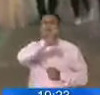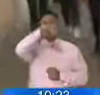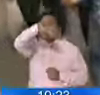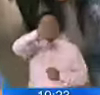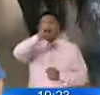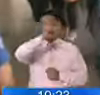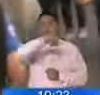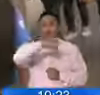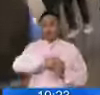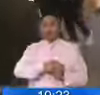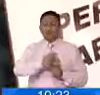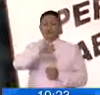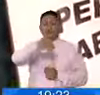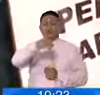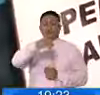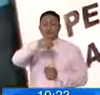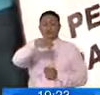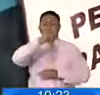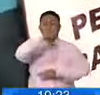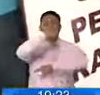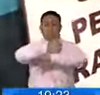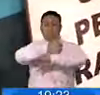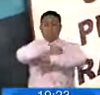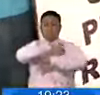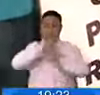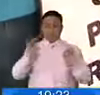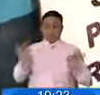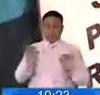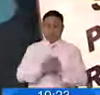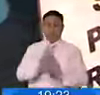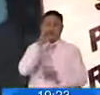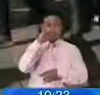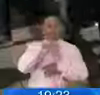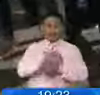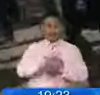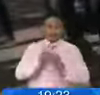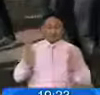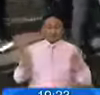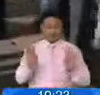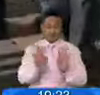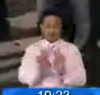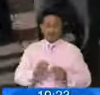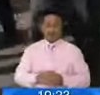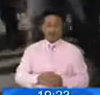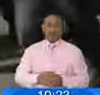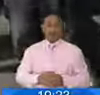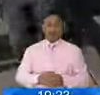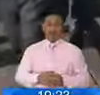advierten se concentrarán este jueves en la Plaza Grande a partir de las 16 horas. Informó Sofía Vintimilla.